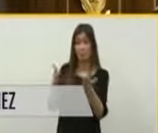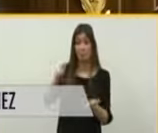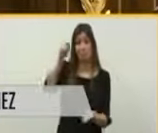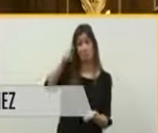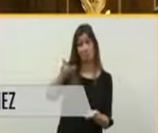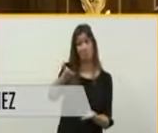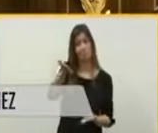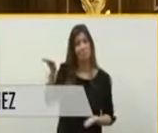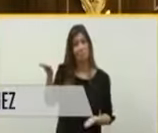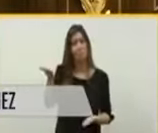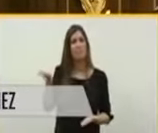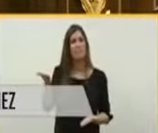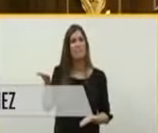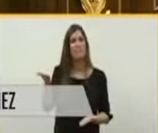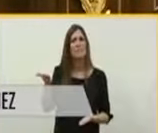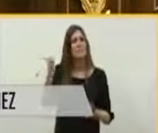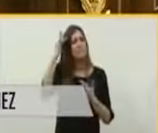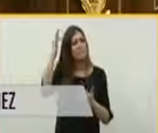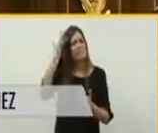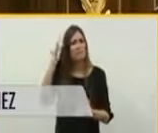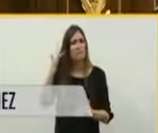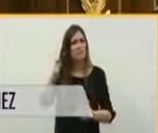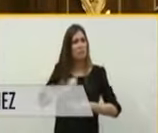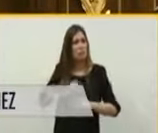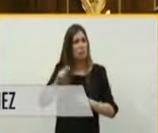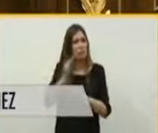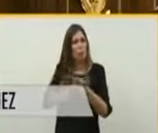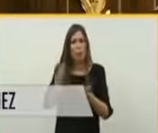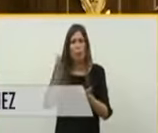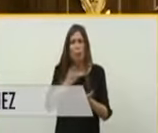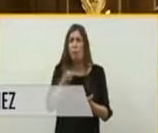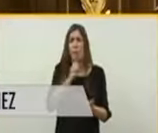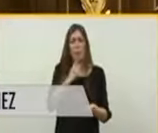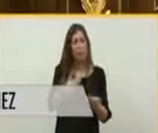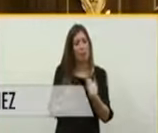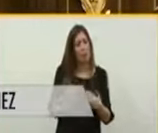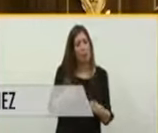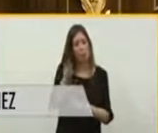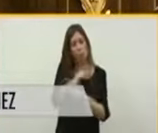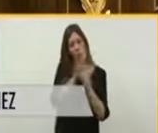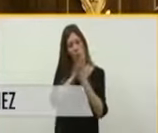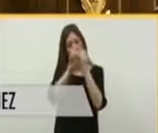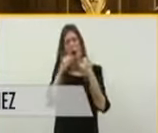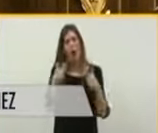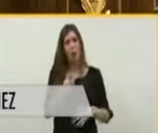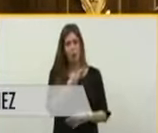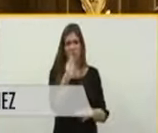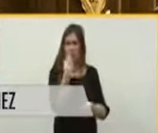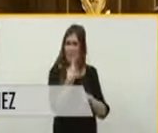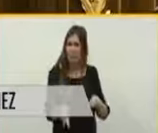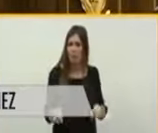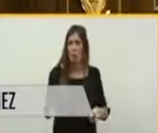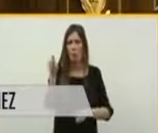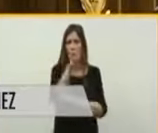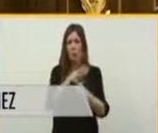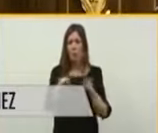los españoles esperan de nosotros una solución que venga del diálogo, de la conciliación, del acuerdo entre diferentes, es decir, de la transversalidad